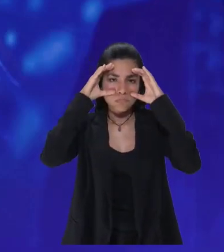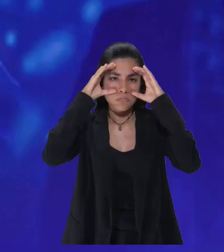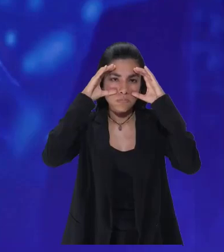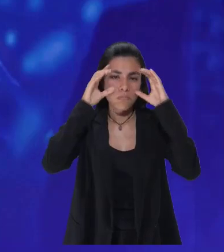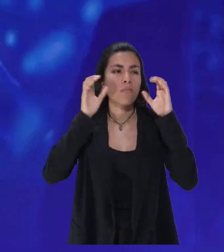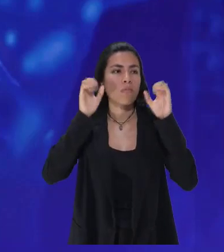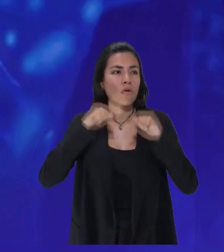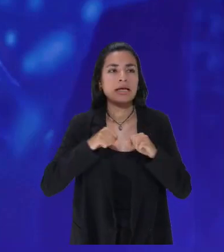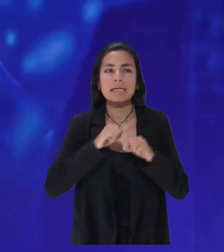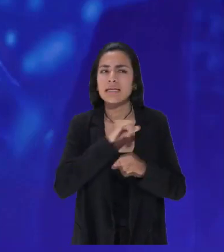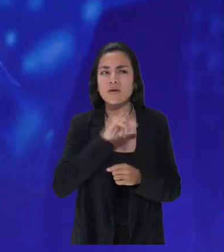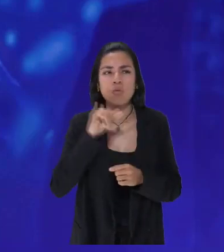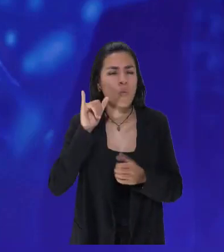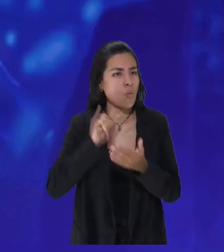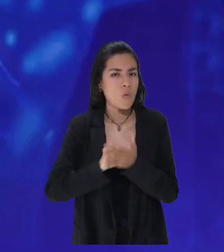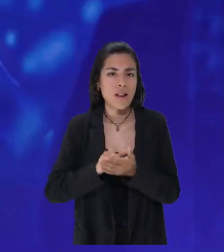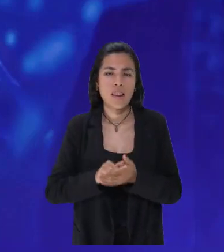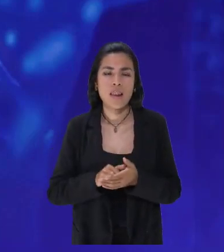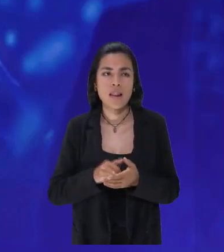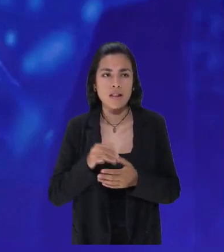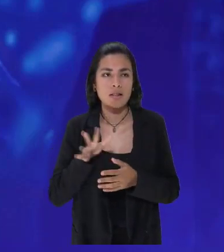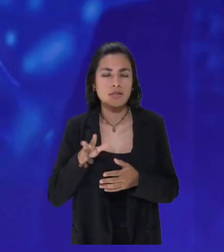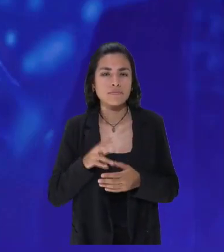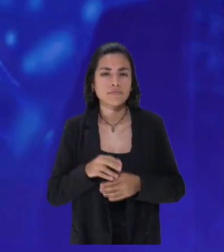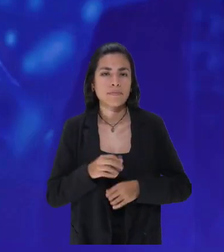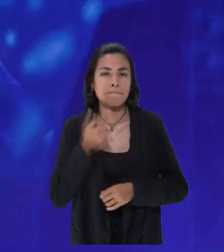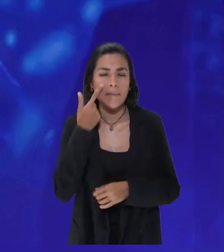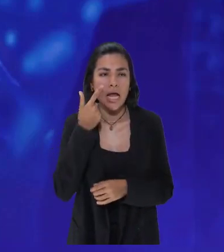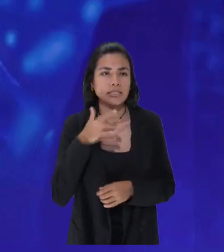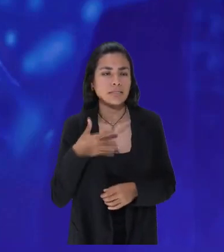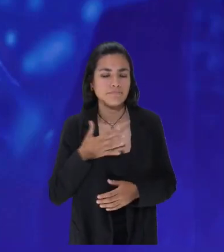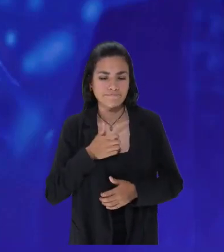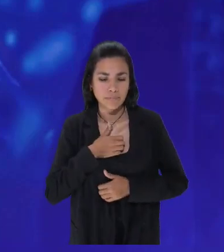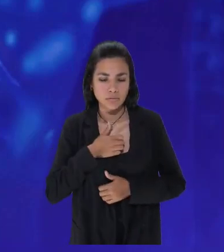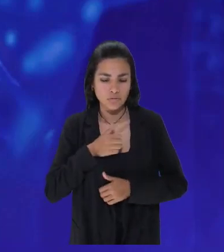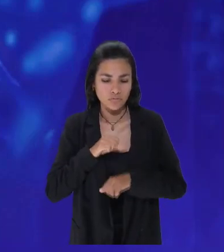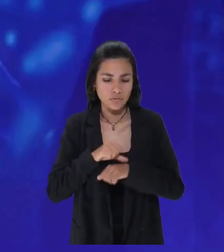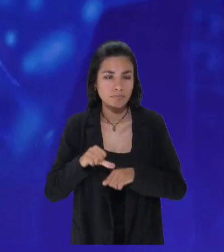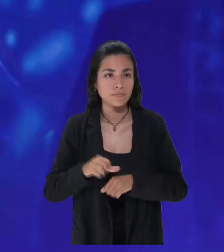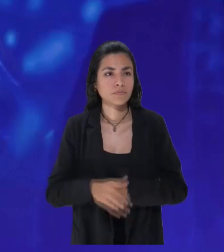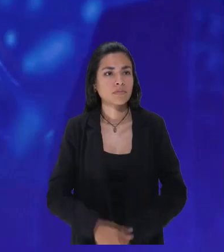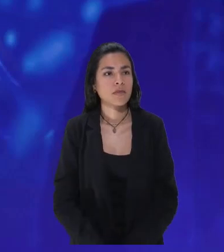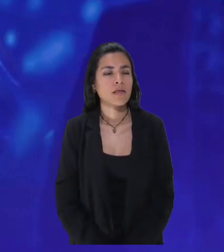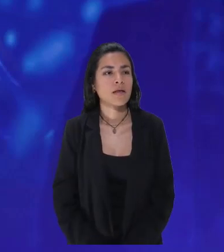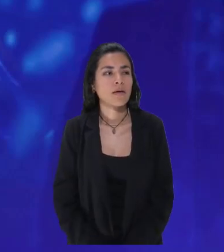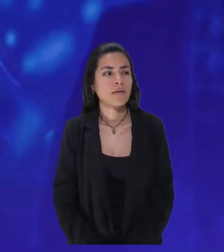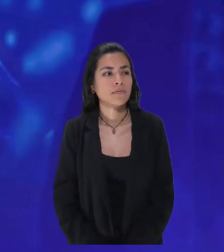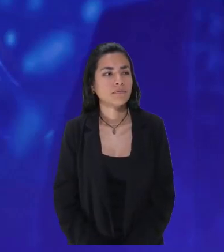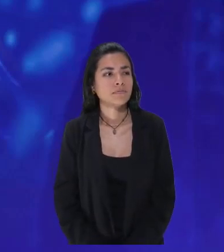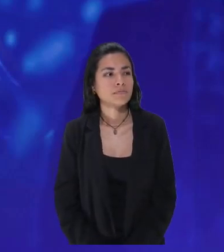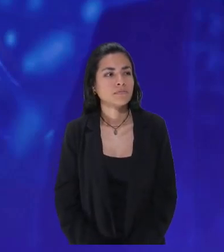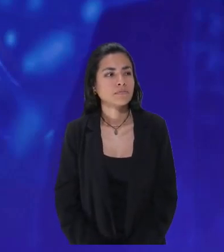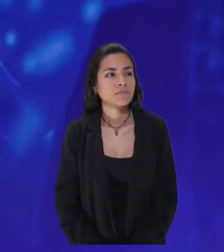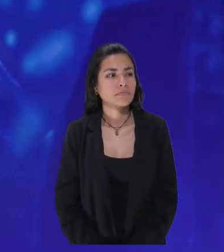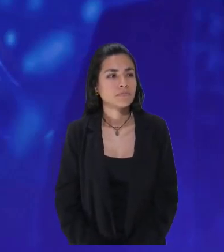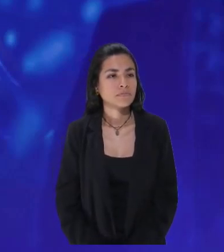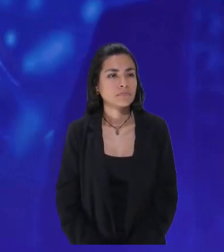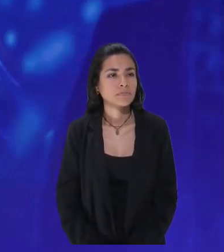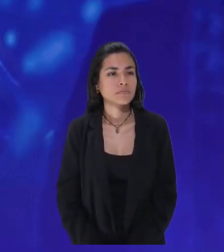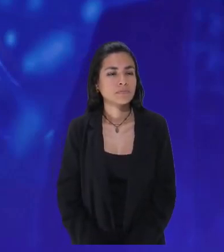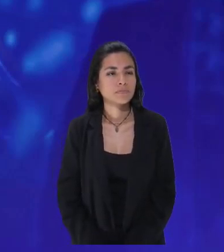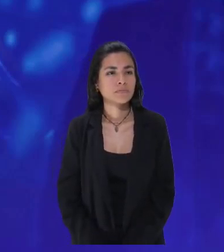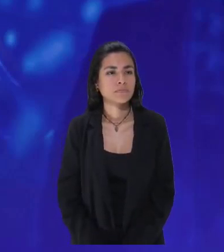de manera brutal. Y tenemos la oportunidad aquí, Seba, si quieres, colócanos el menú para adelantar a los hitos quirúrgicos.